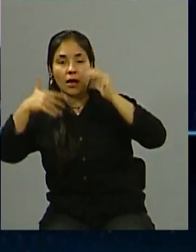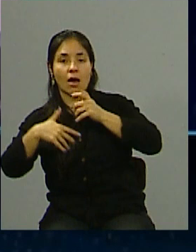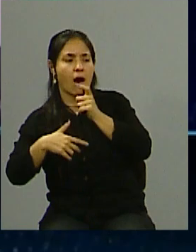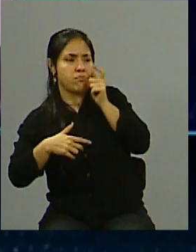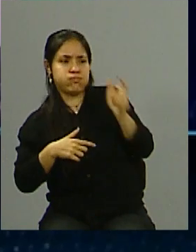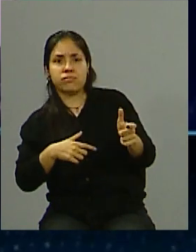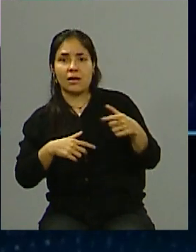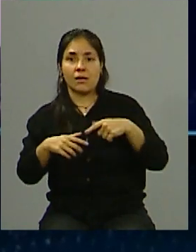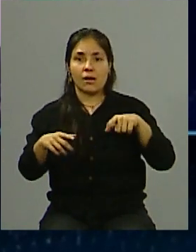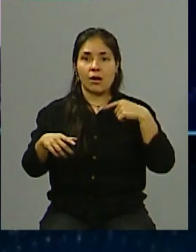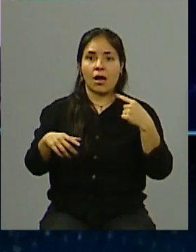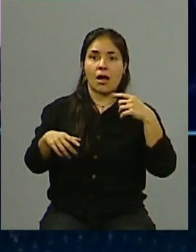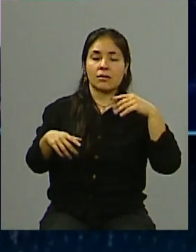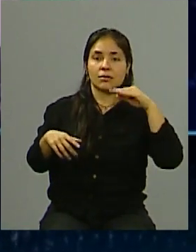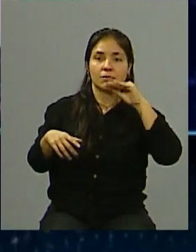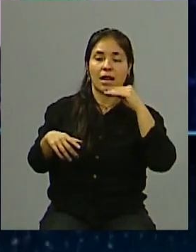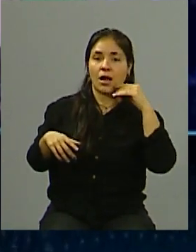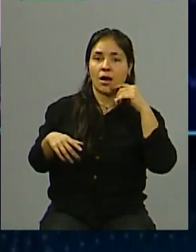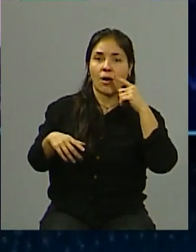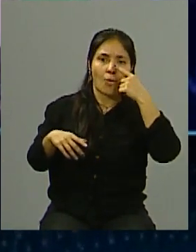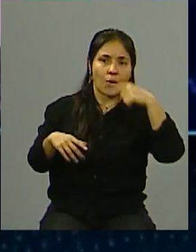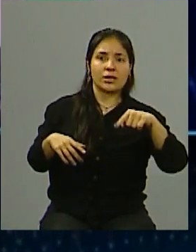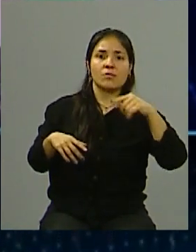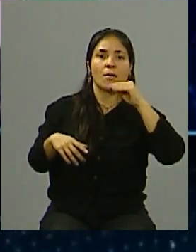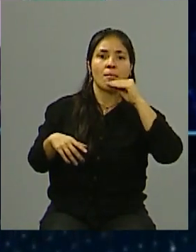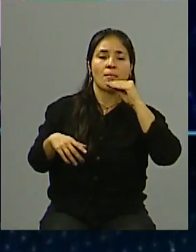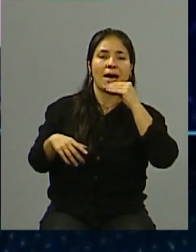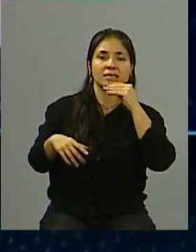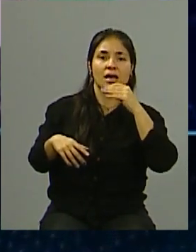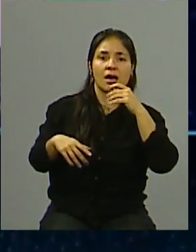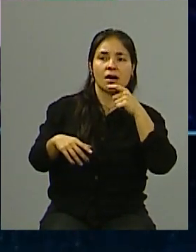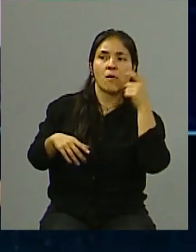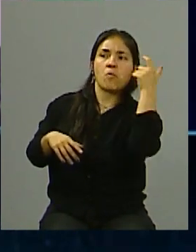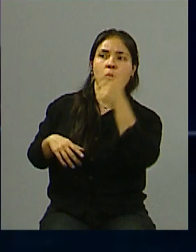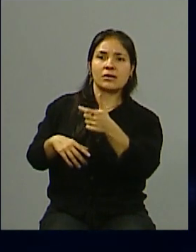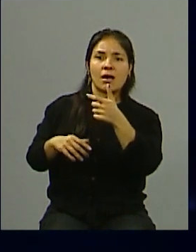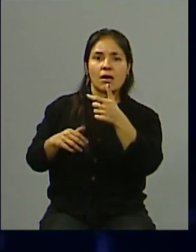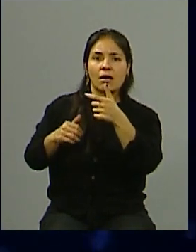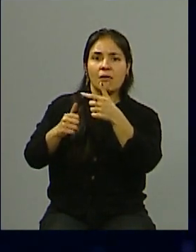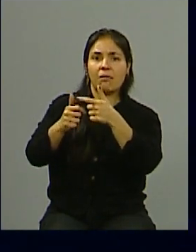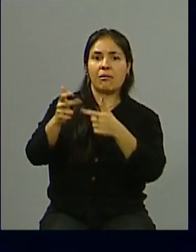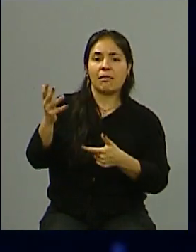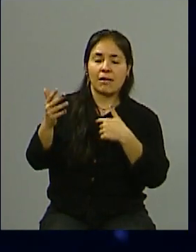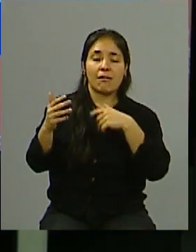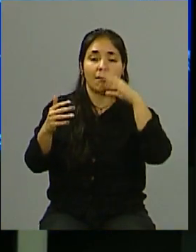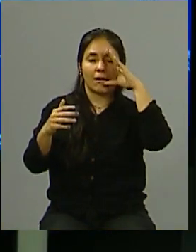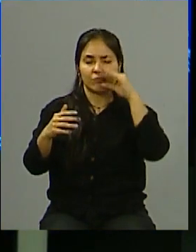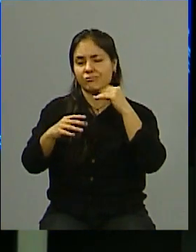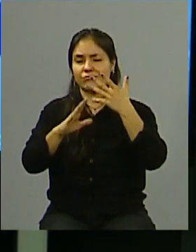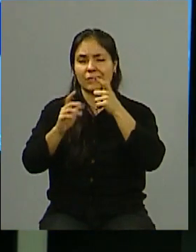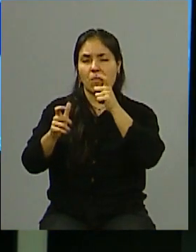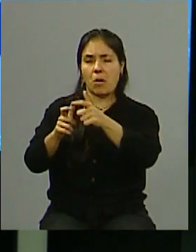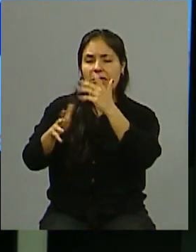una secuencia de oradores y en el último lugar quedaba Massa, entonces se perdía eso. Y los dos, no